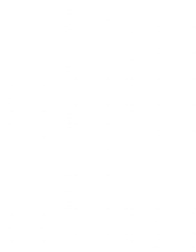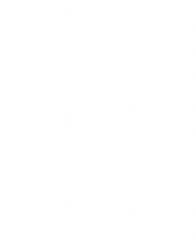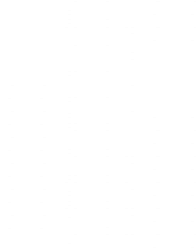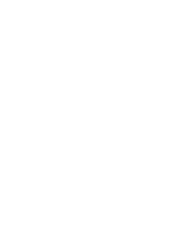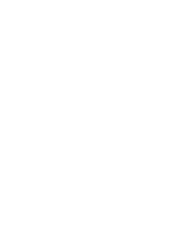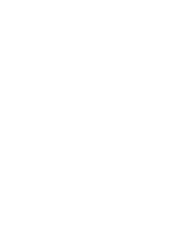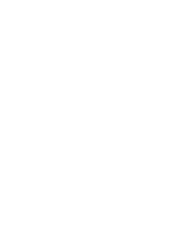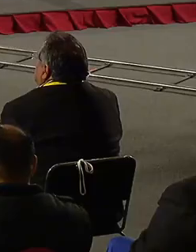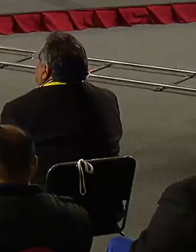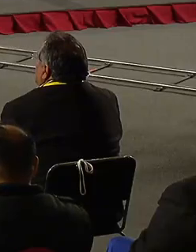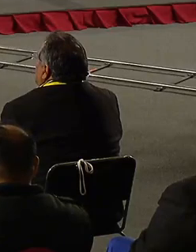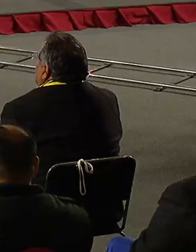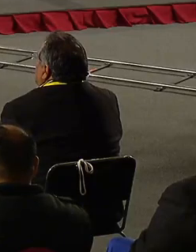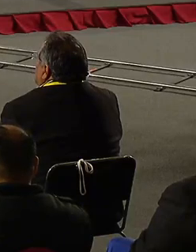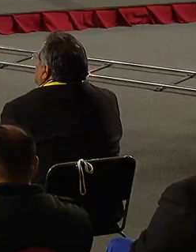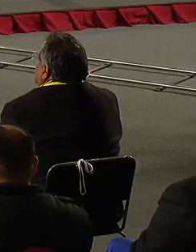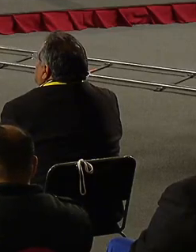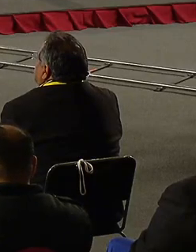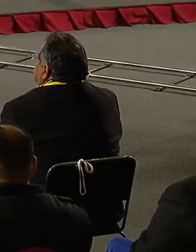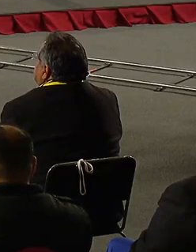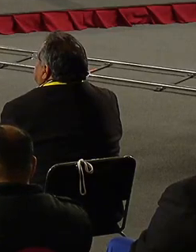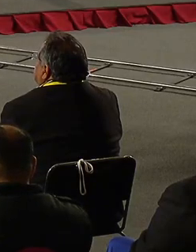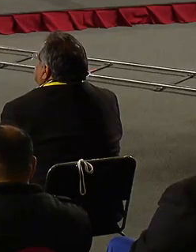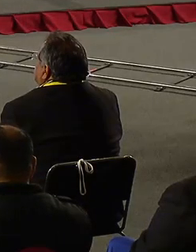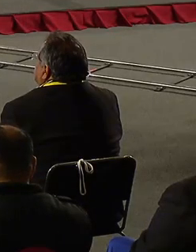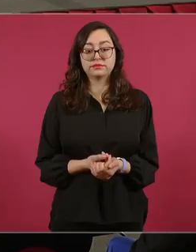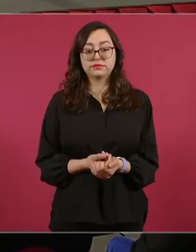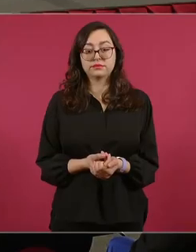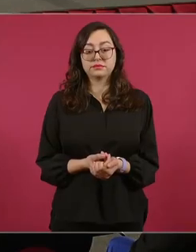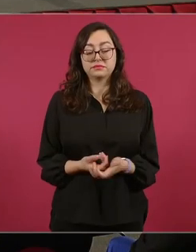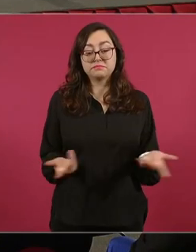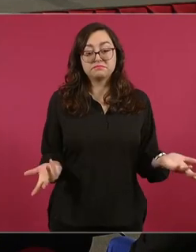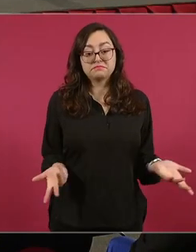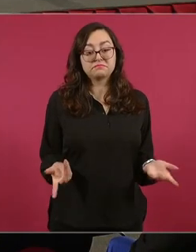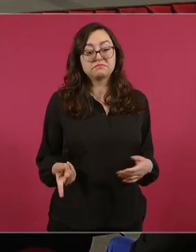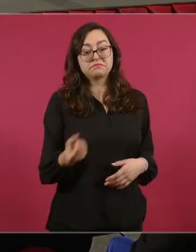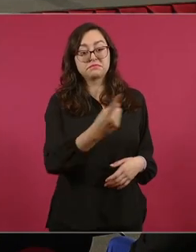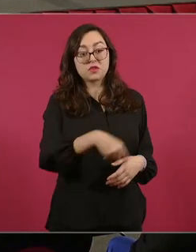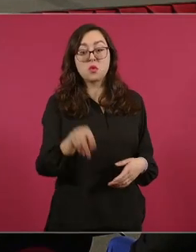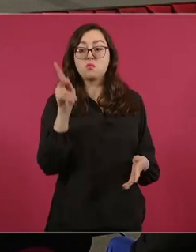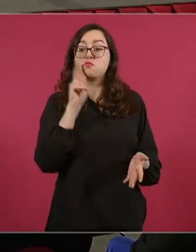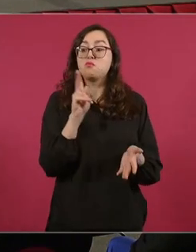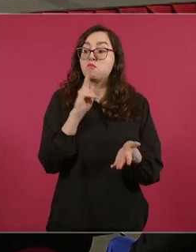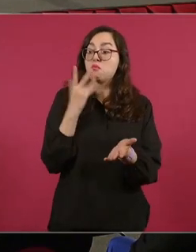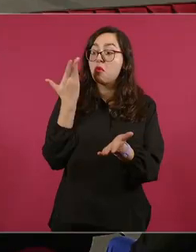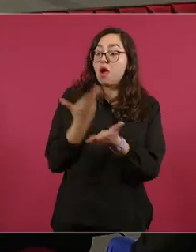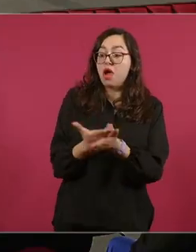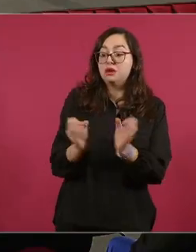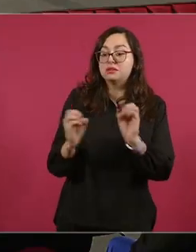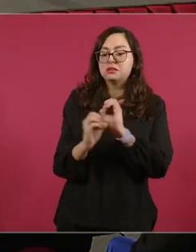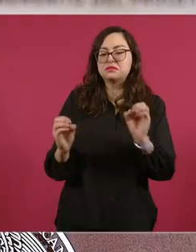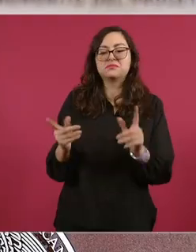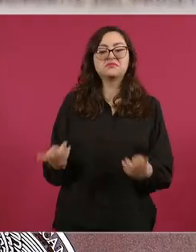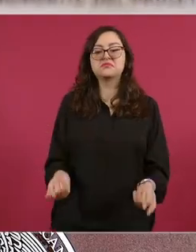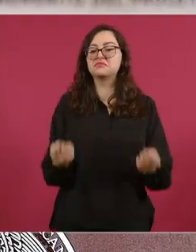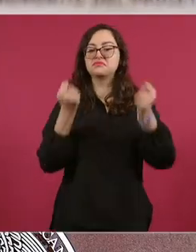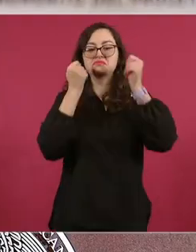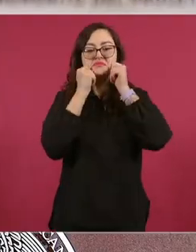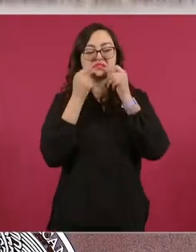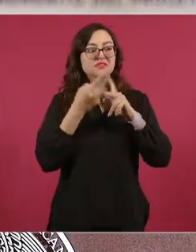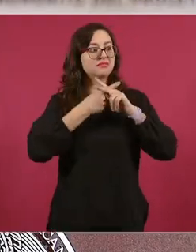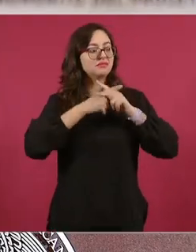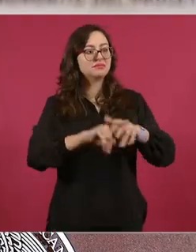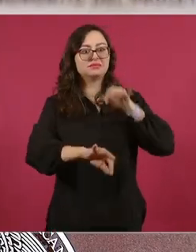que evidencia el nado sincronizado. Pero este no solamente apareció desde el 30 de